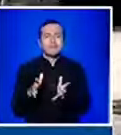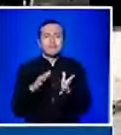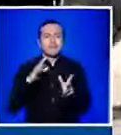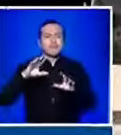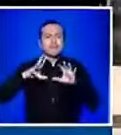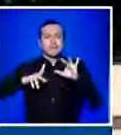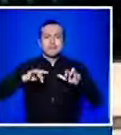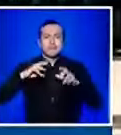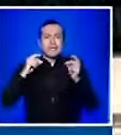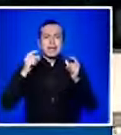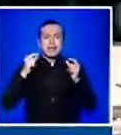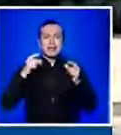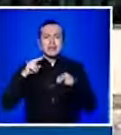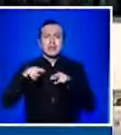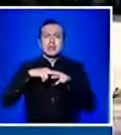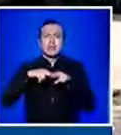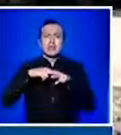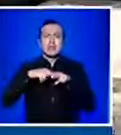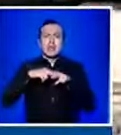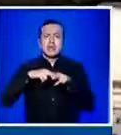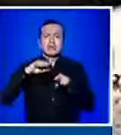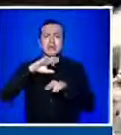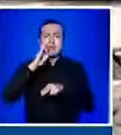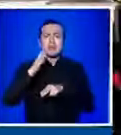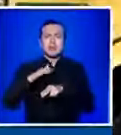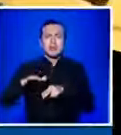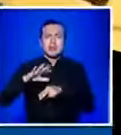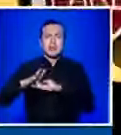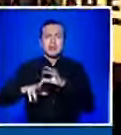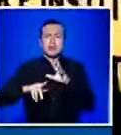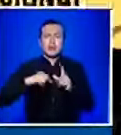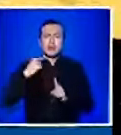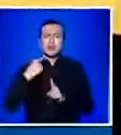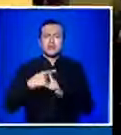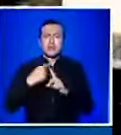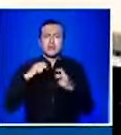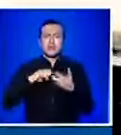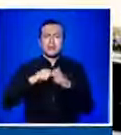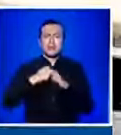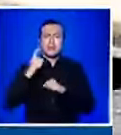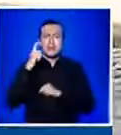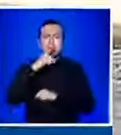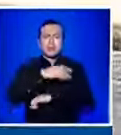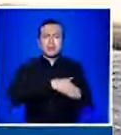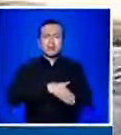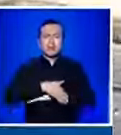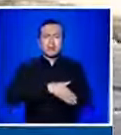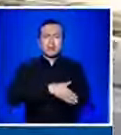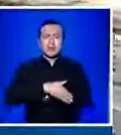tenemos que sentarse, tenemos un taxi en la mineta. Además de eso, tenemos que problema con la vía.